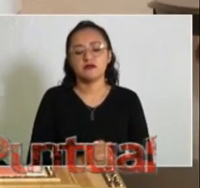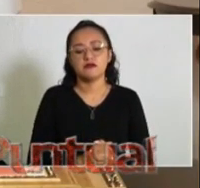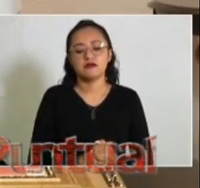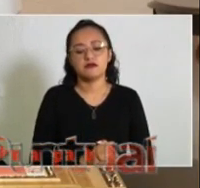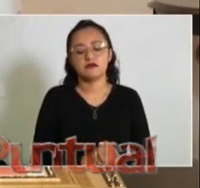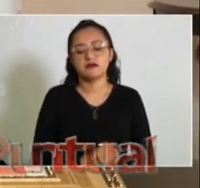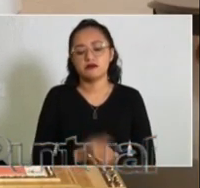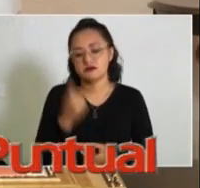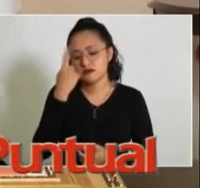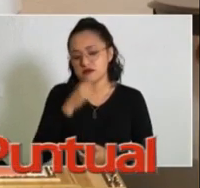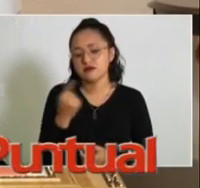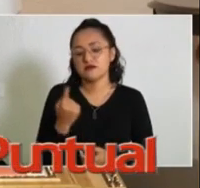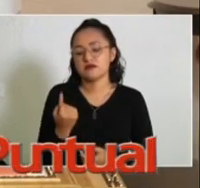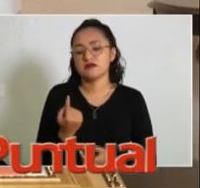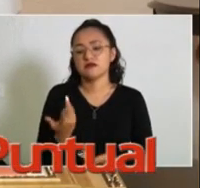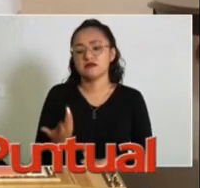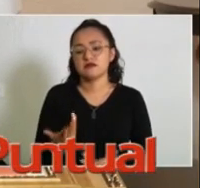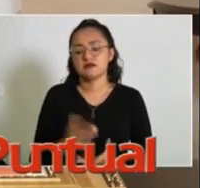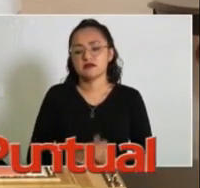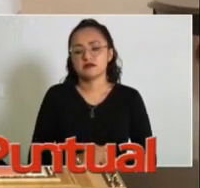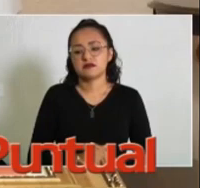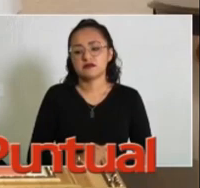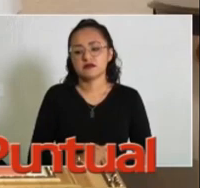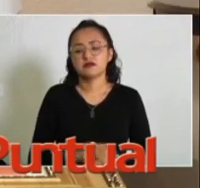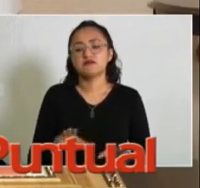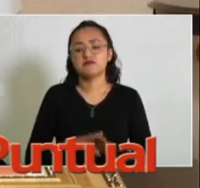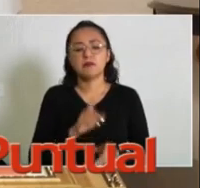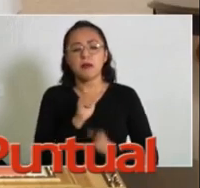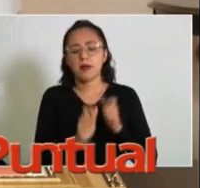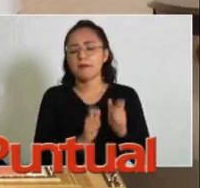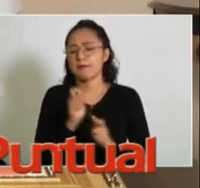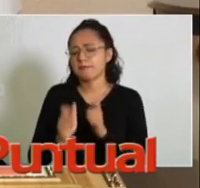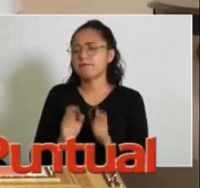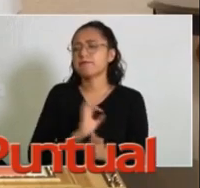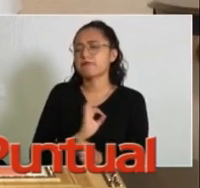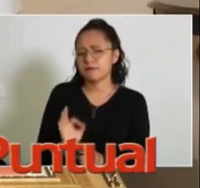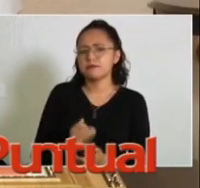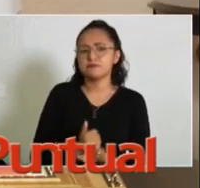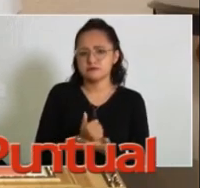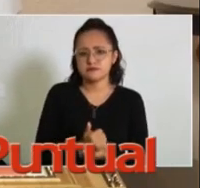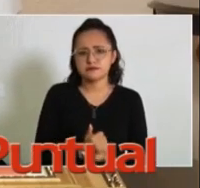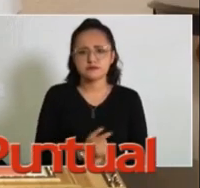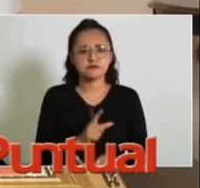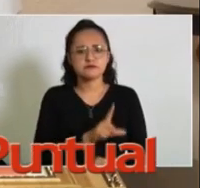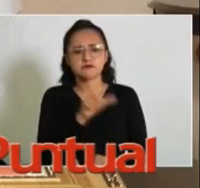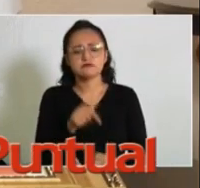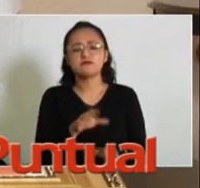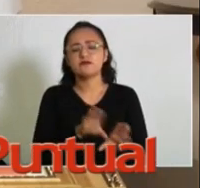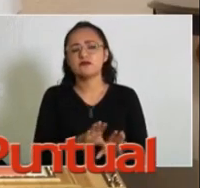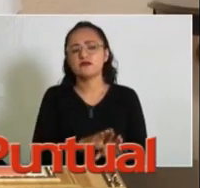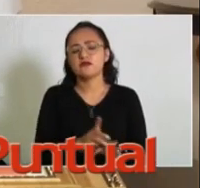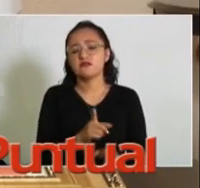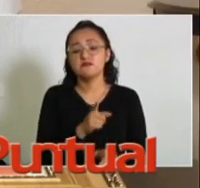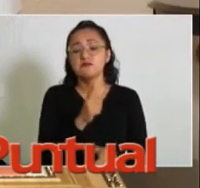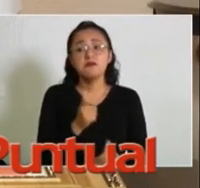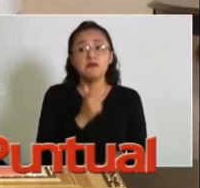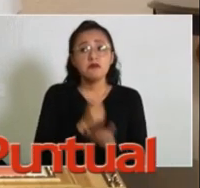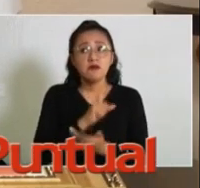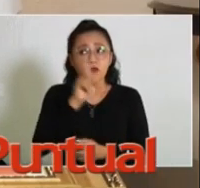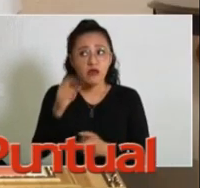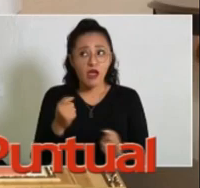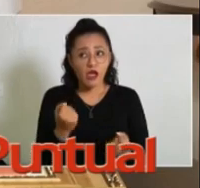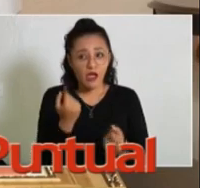para que hubiera inversiones y después no hubo tales inversiones derivados